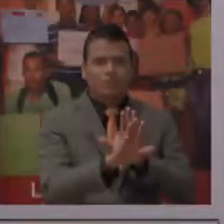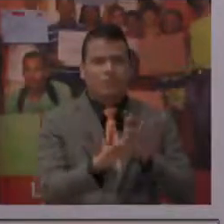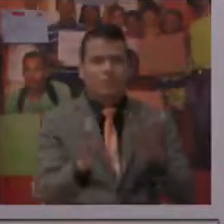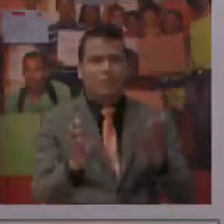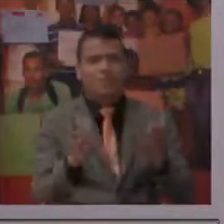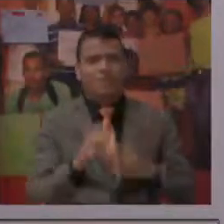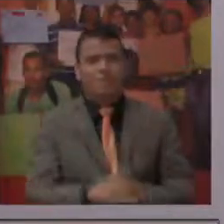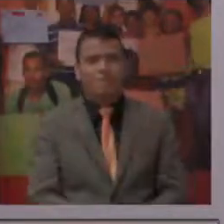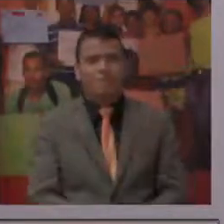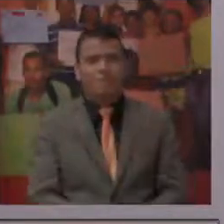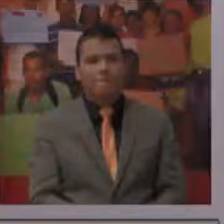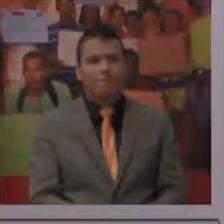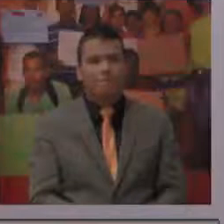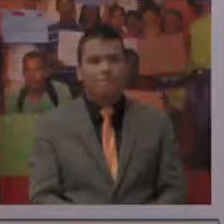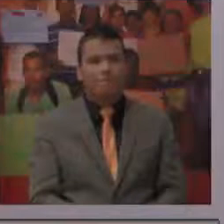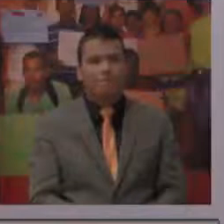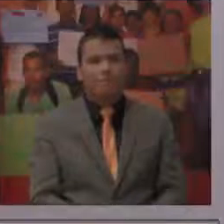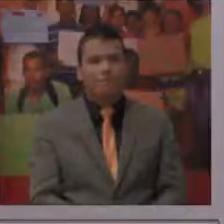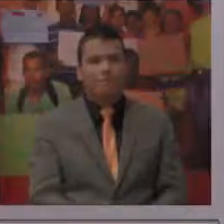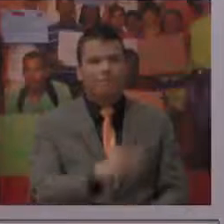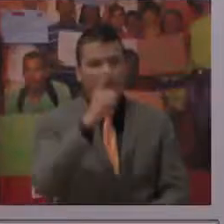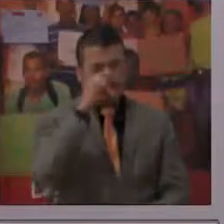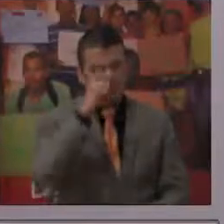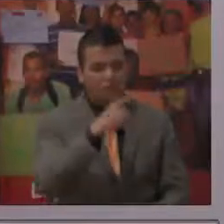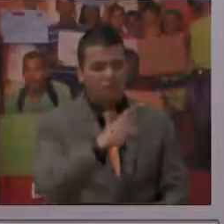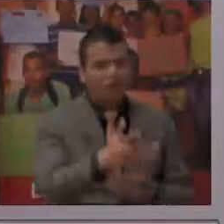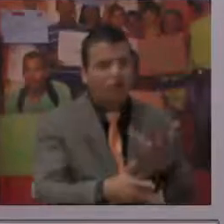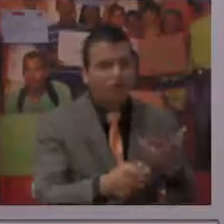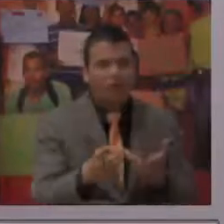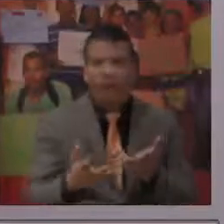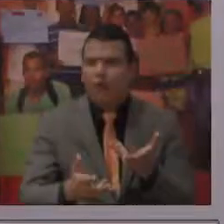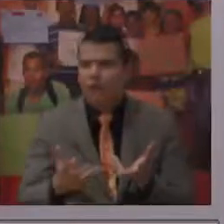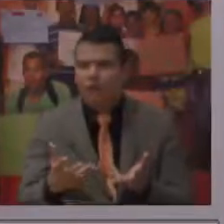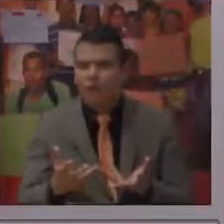de esta ley que pretendió cerrar el limbo jurídico, es que